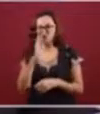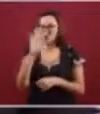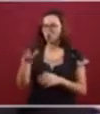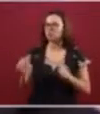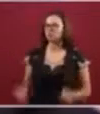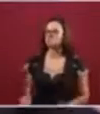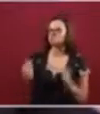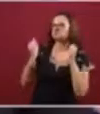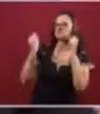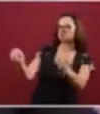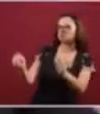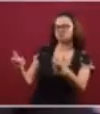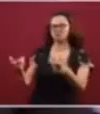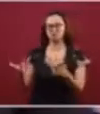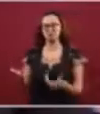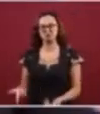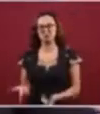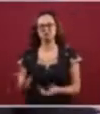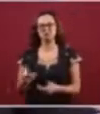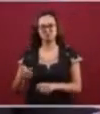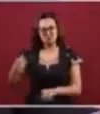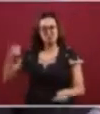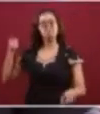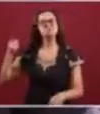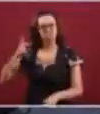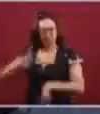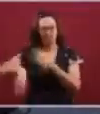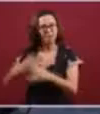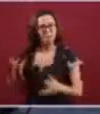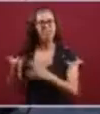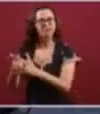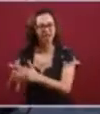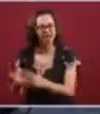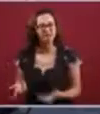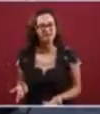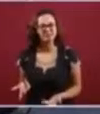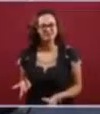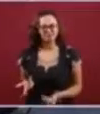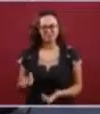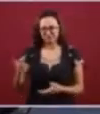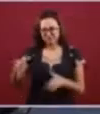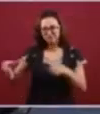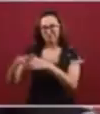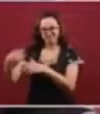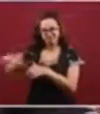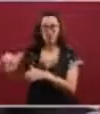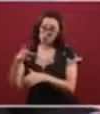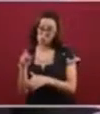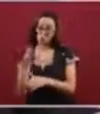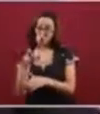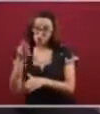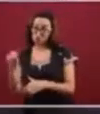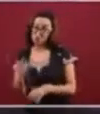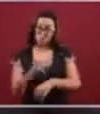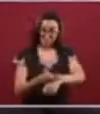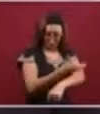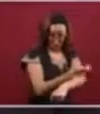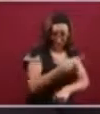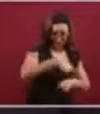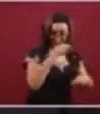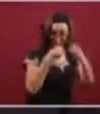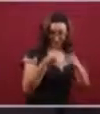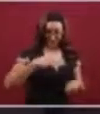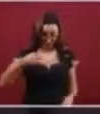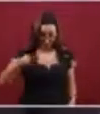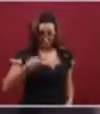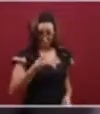de flores funerarias en señal de amenaza de muerte. Yo nunca me he referido a mis compañeros como porros, así que